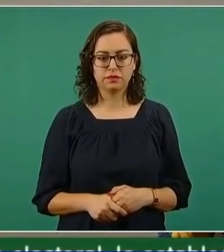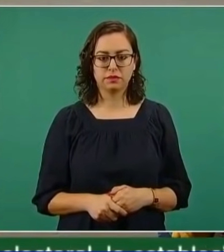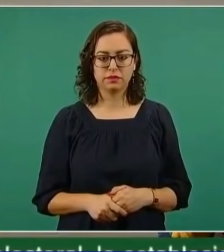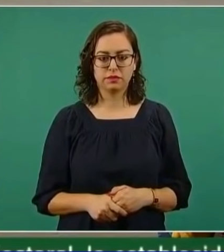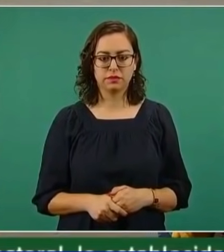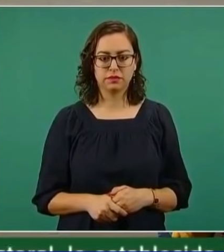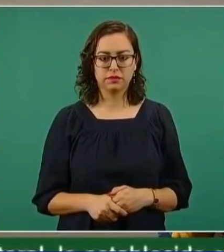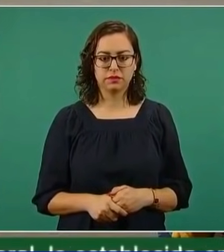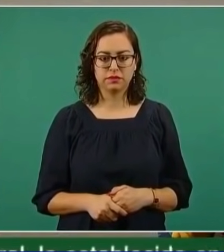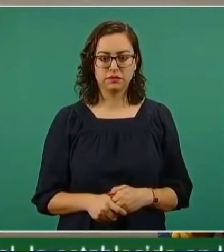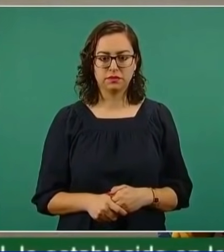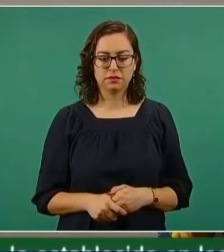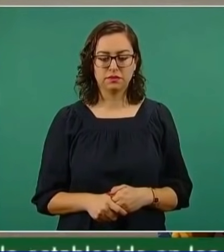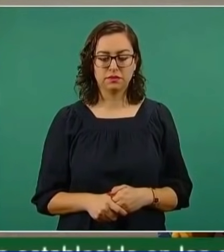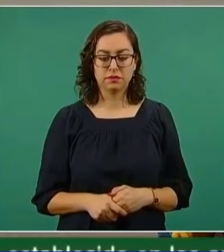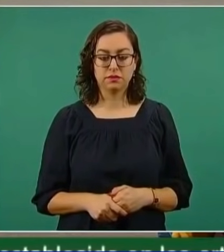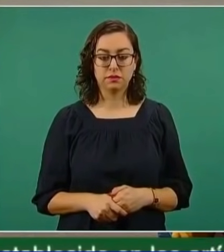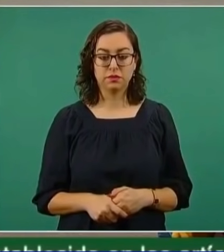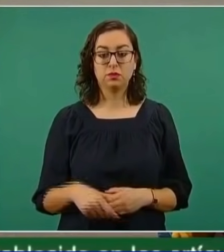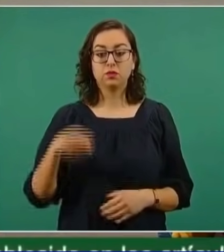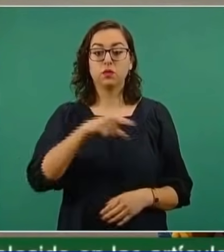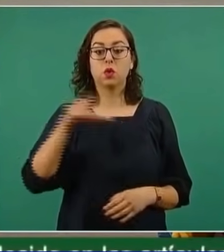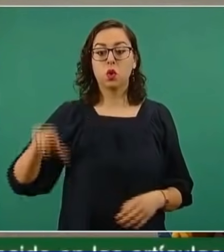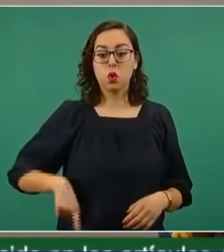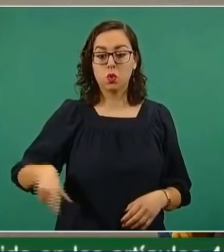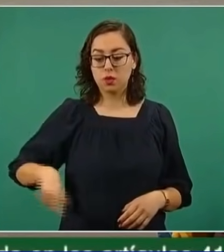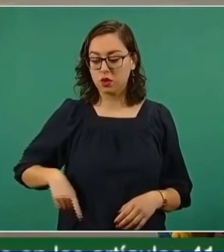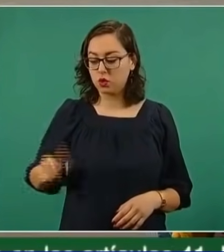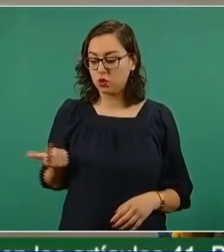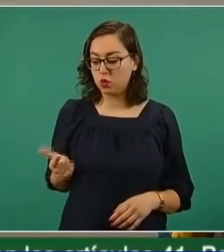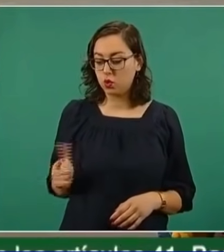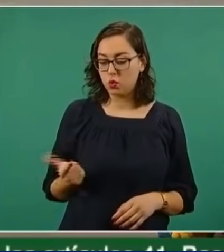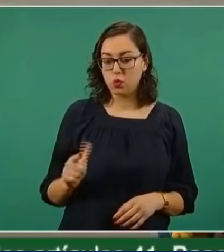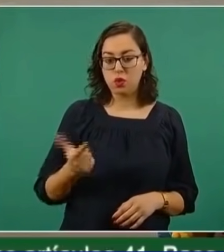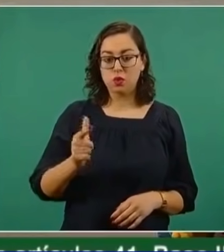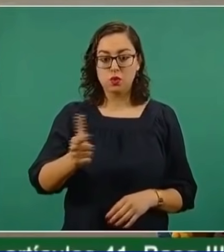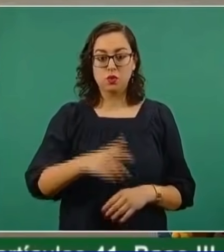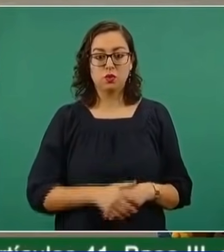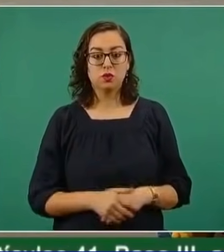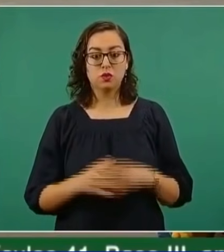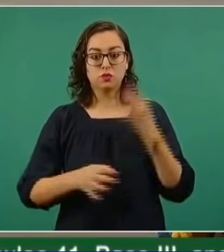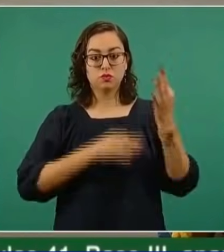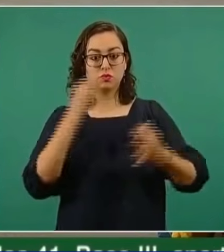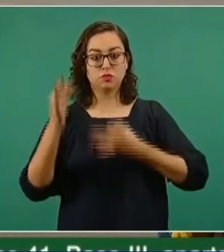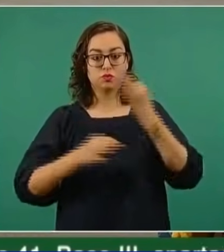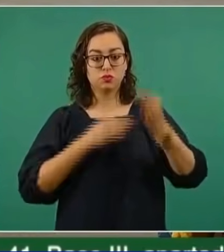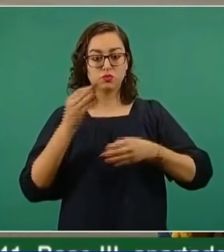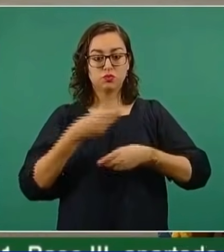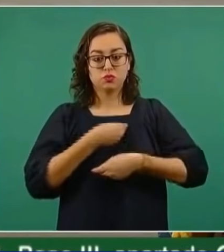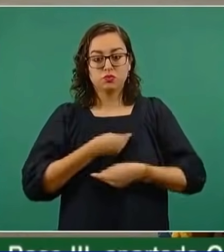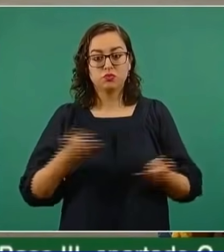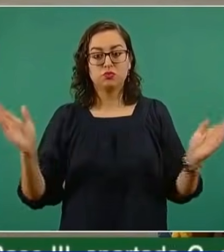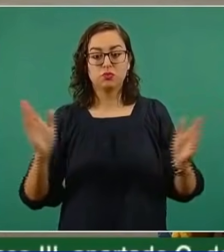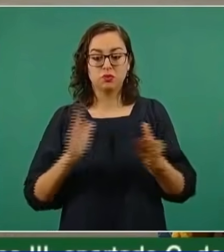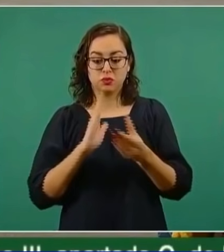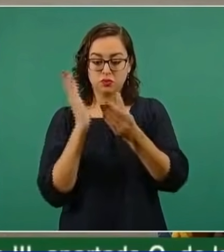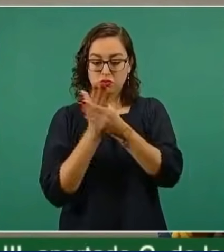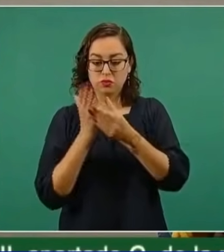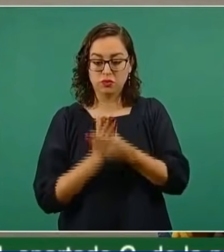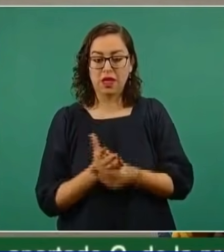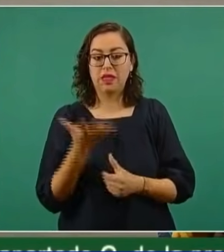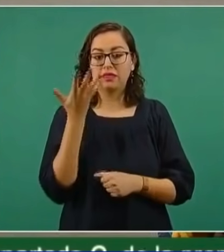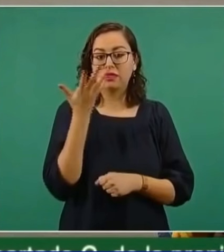esos este vales hay dicen son por parte del gobierno de guanajuato y dice en grande presente son 10 vales en un cuadernillo de